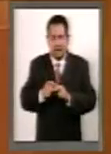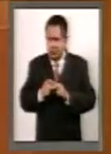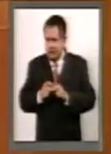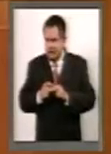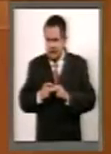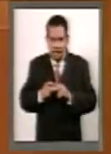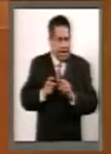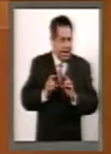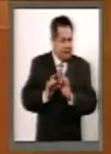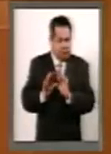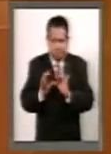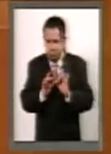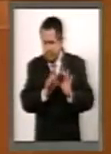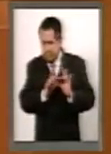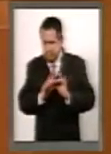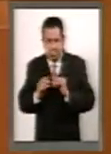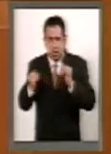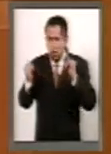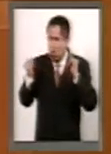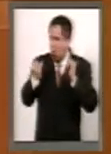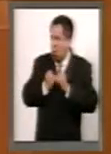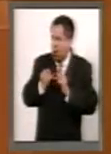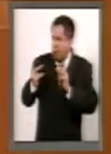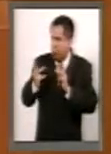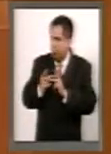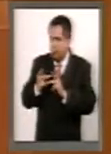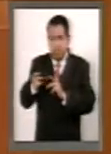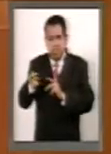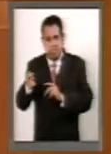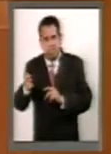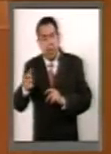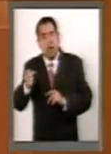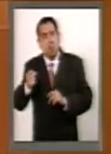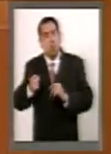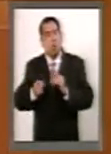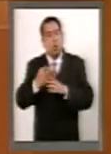y en circunstancias con las que se inauguró un tiempo nuevo.